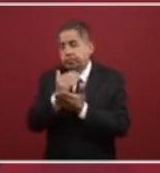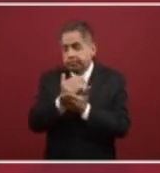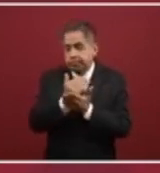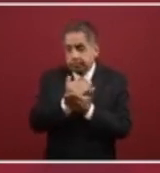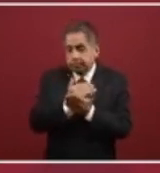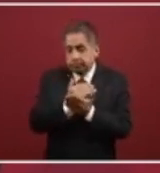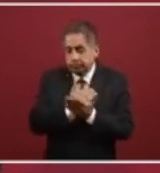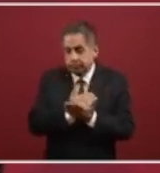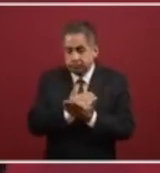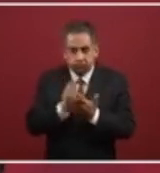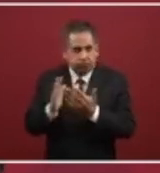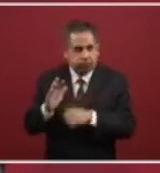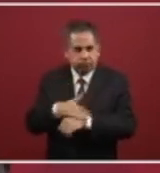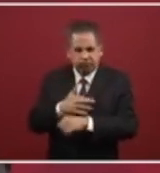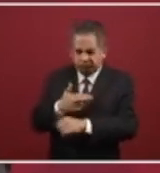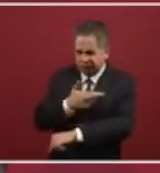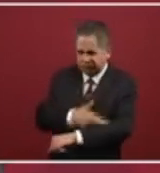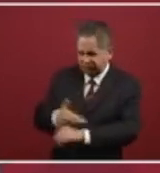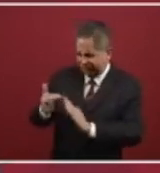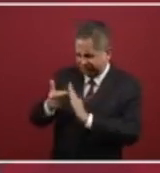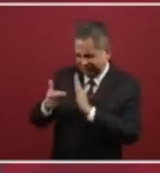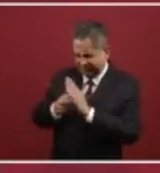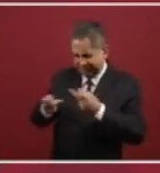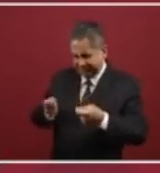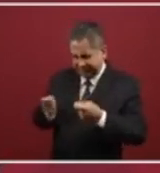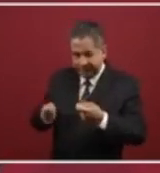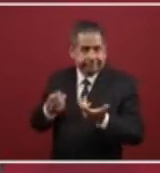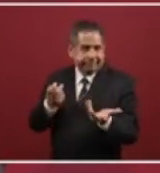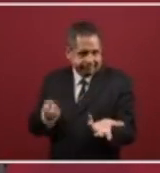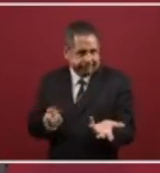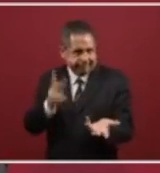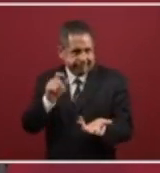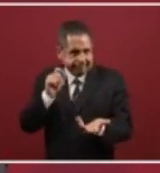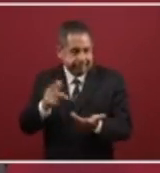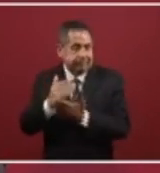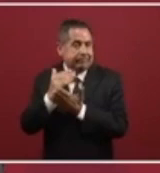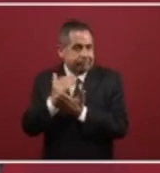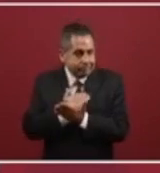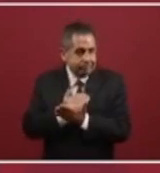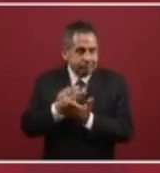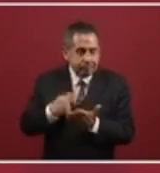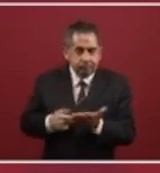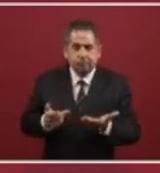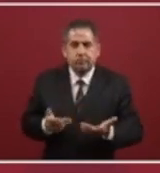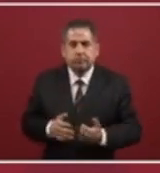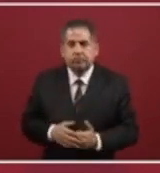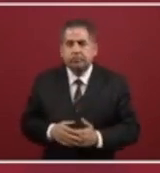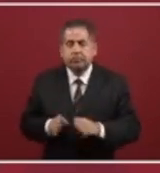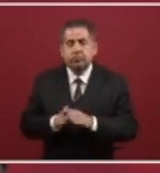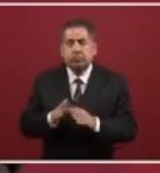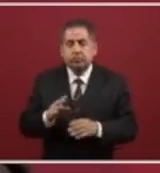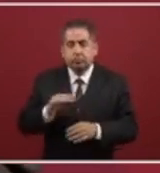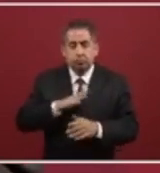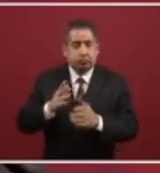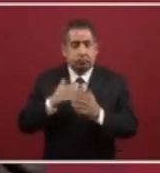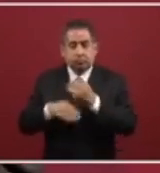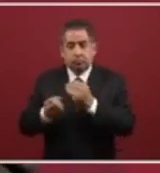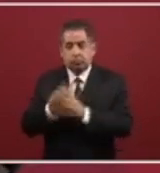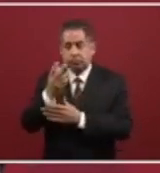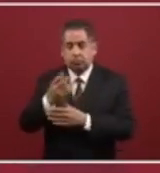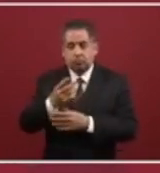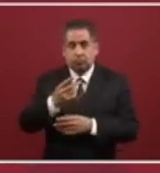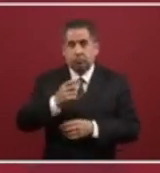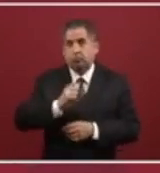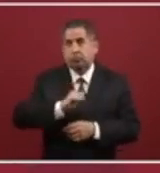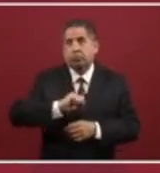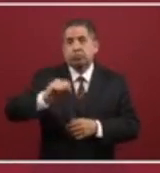por todas las medidas que vamos a tomar, que es lo que anima este plan, porque si no tenemos éxito, pues entonces el número va a seguir siendo